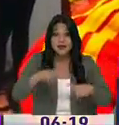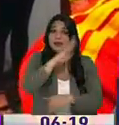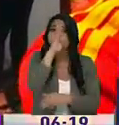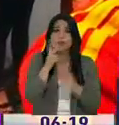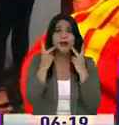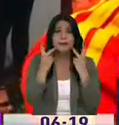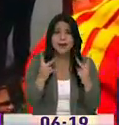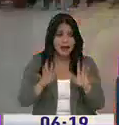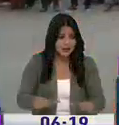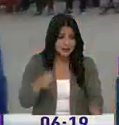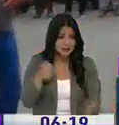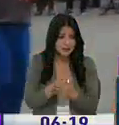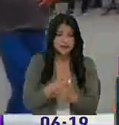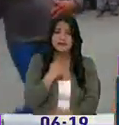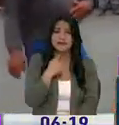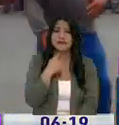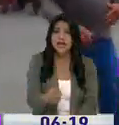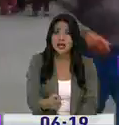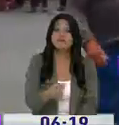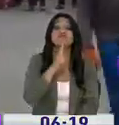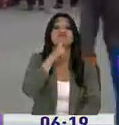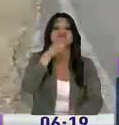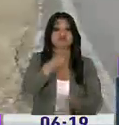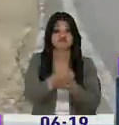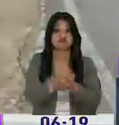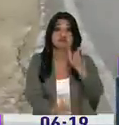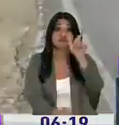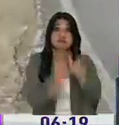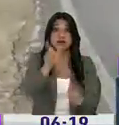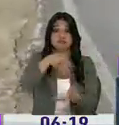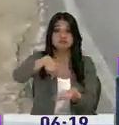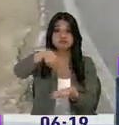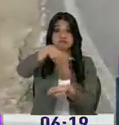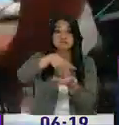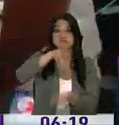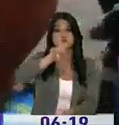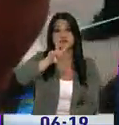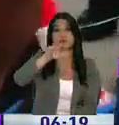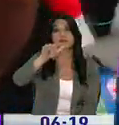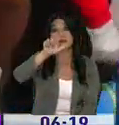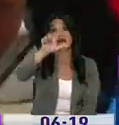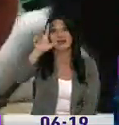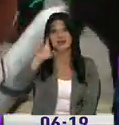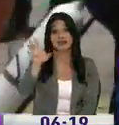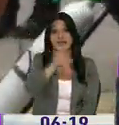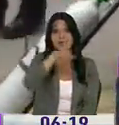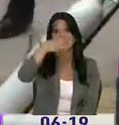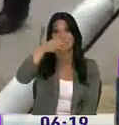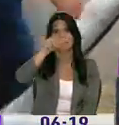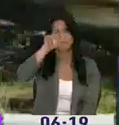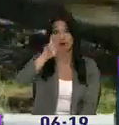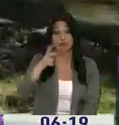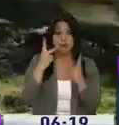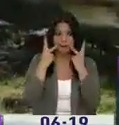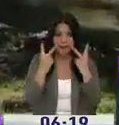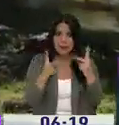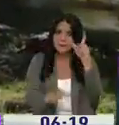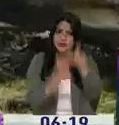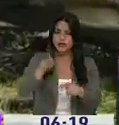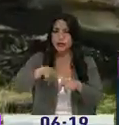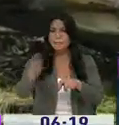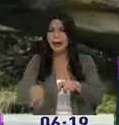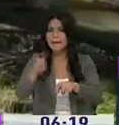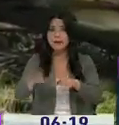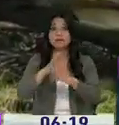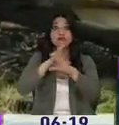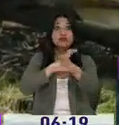esta pesadilla. Una pesadilla fue para los habitantes de la parroquia Vallehermoso ver cómo quedaron los pasajeros de este bus de la cooperativa Santo